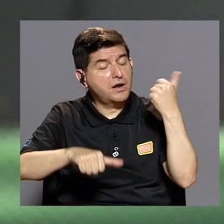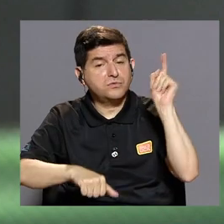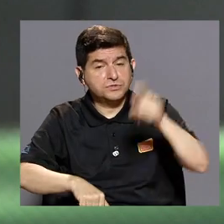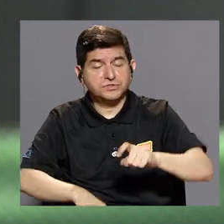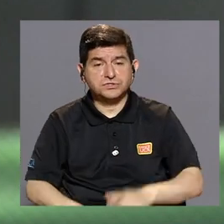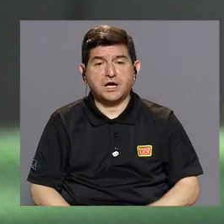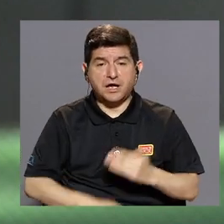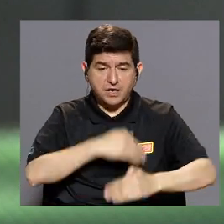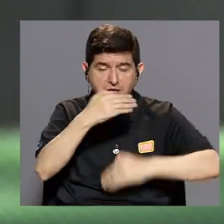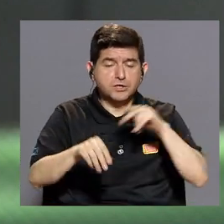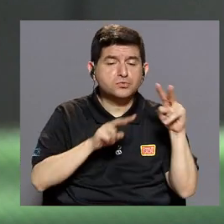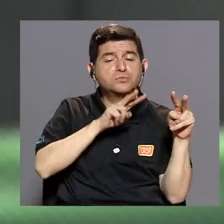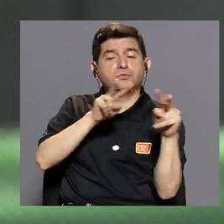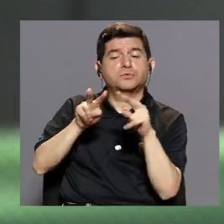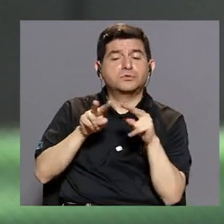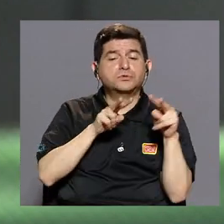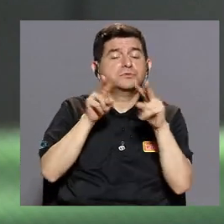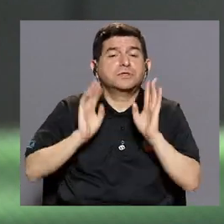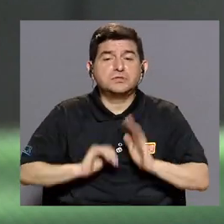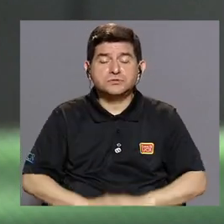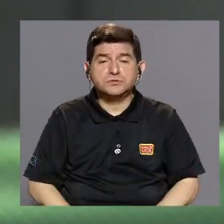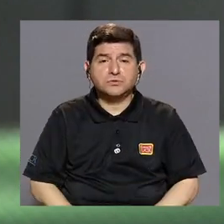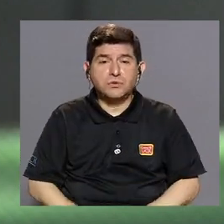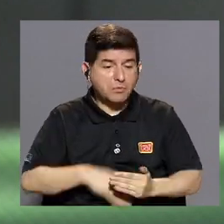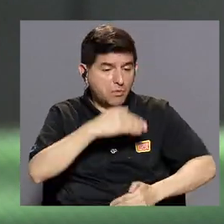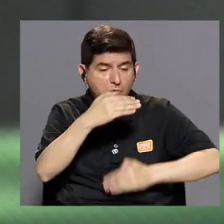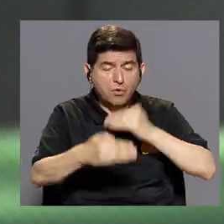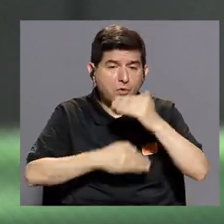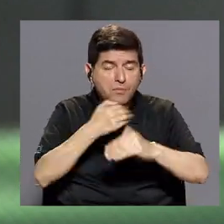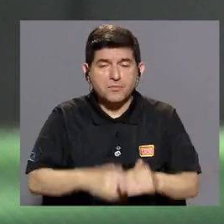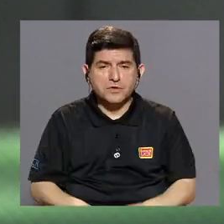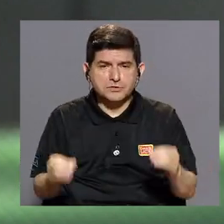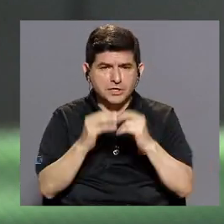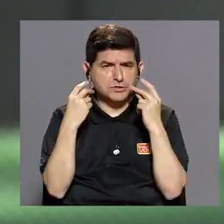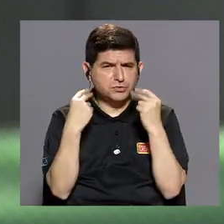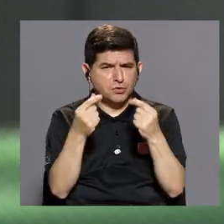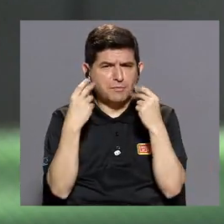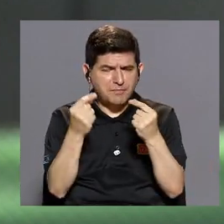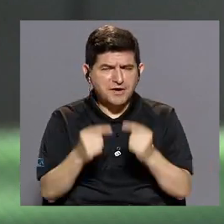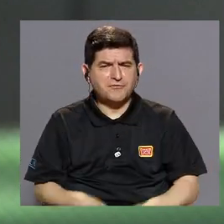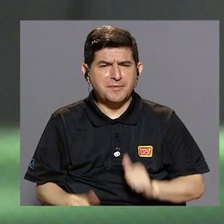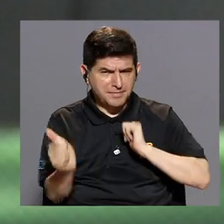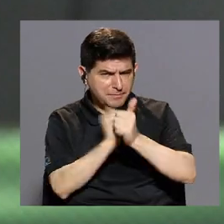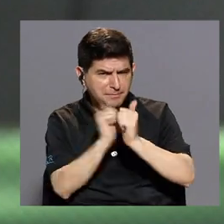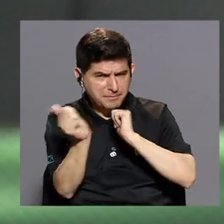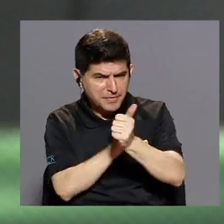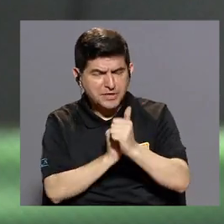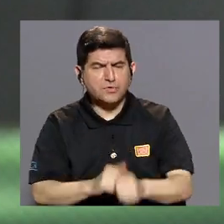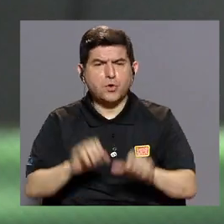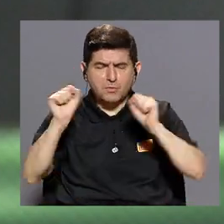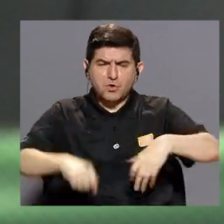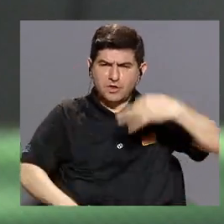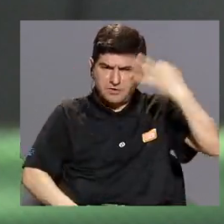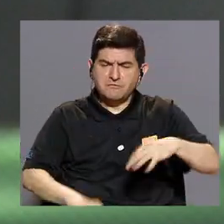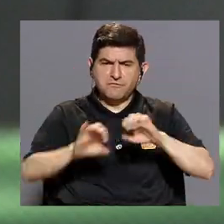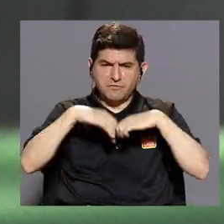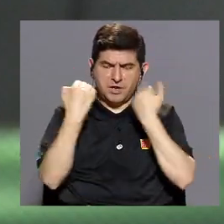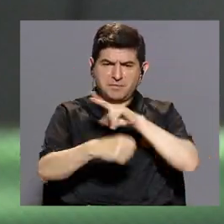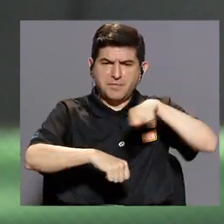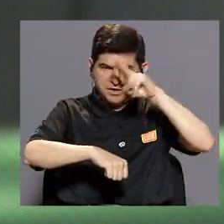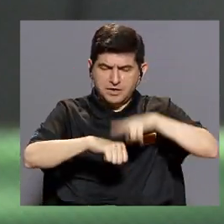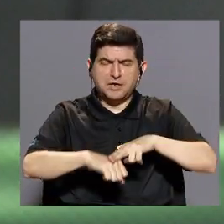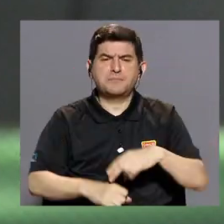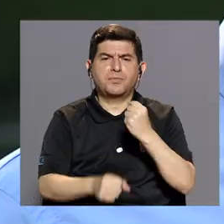cierto punto estamos en un proceso de visoría. Son procesos que ya tienen que vivir, y entre más rápido que vemos esas etapas, más rápido vas a poder consolidar la selección para